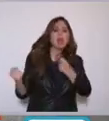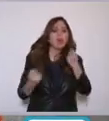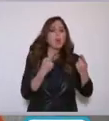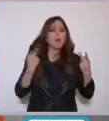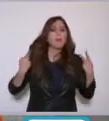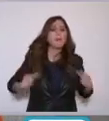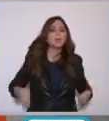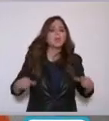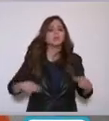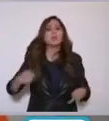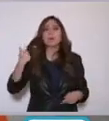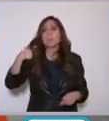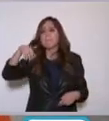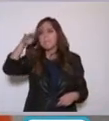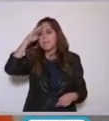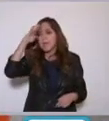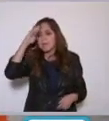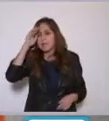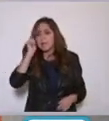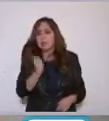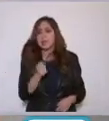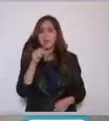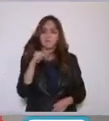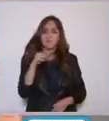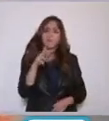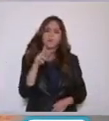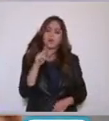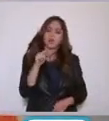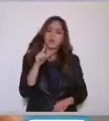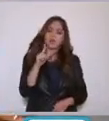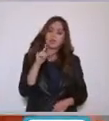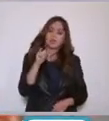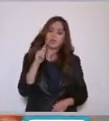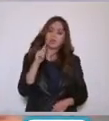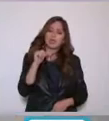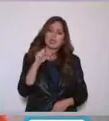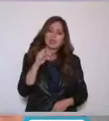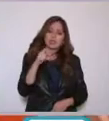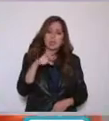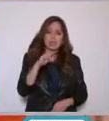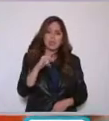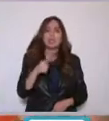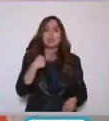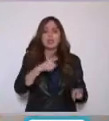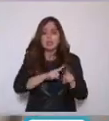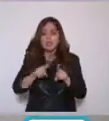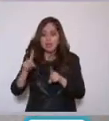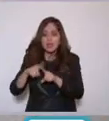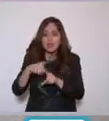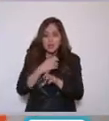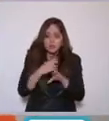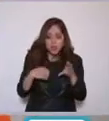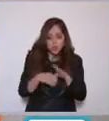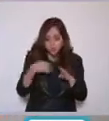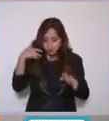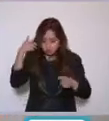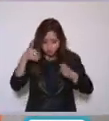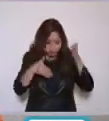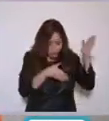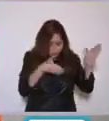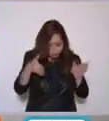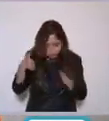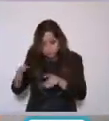pensamos que el multitasking, esta capacidad de hacer varias cosas al mismo tiempo sin perder la